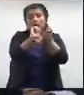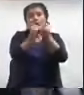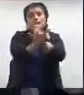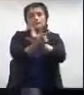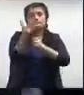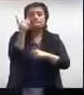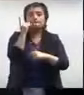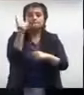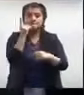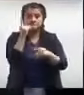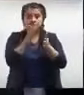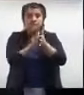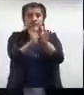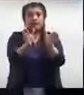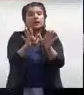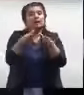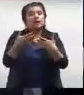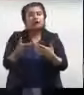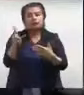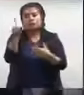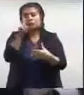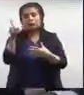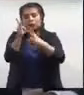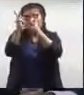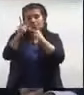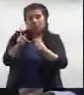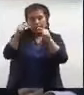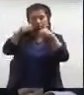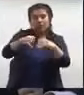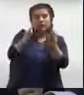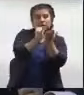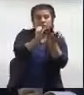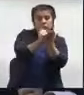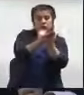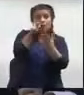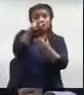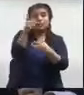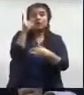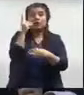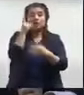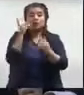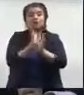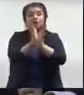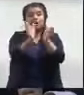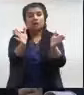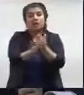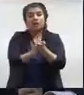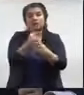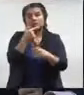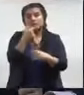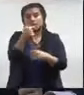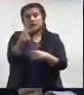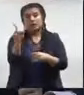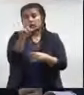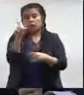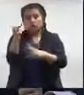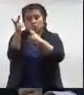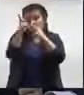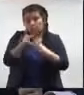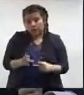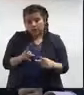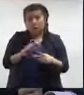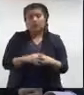director general en caso de ausencia. El director general se reputará ausente